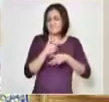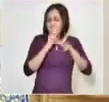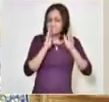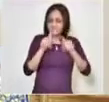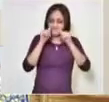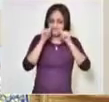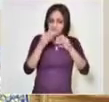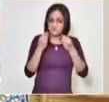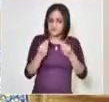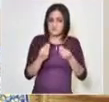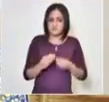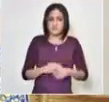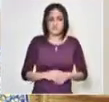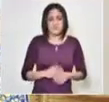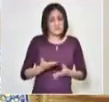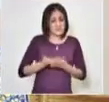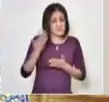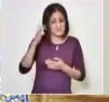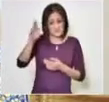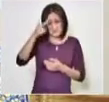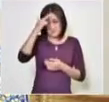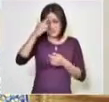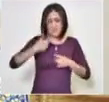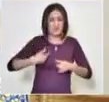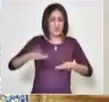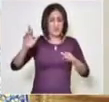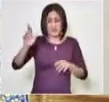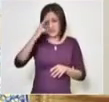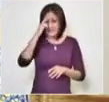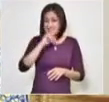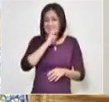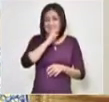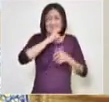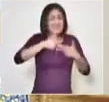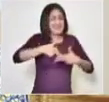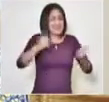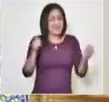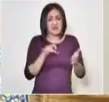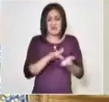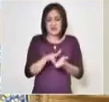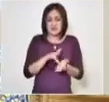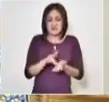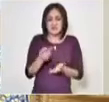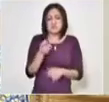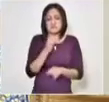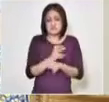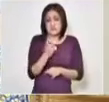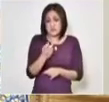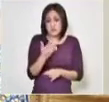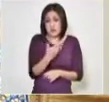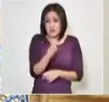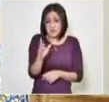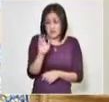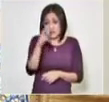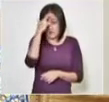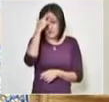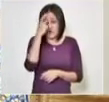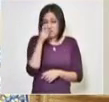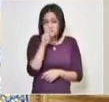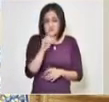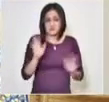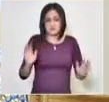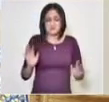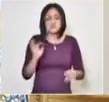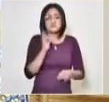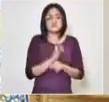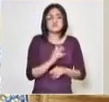tirado. ¿Se acuerdan de los motocultores? Esa era la política del campo, en donde